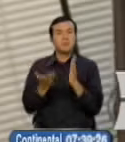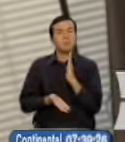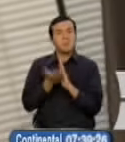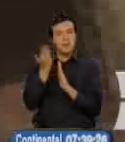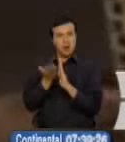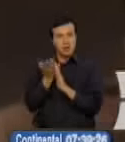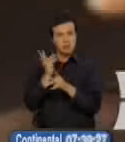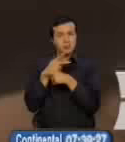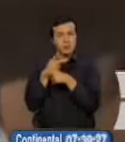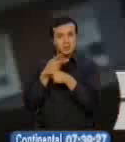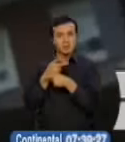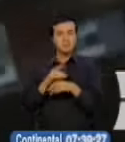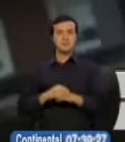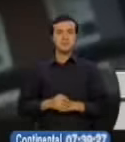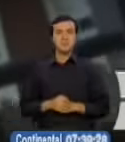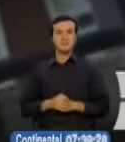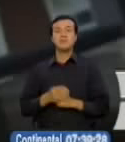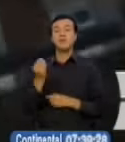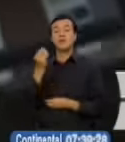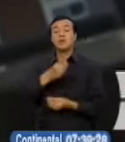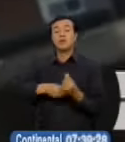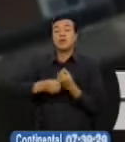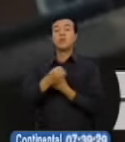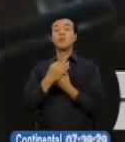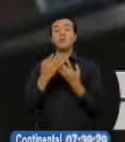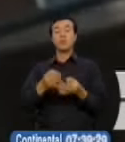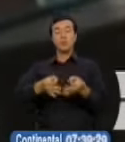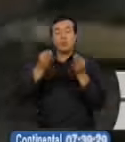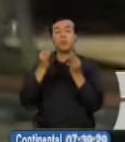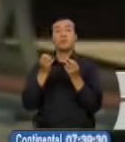su capacidad de producción. Esta inversión beneficia de manera